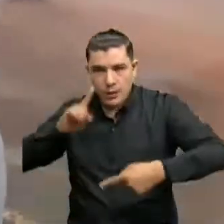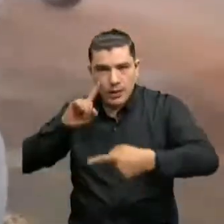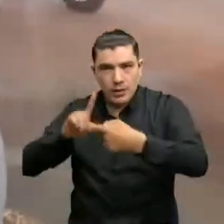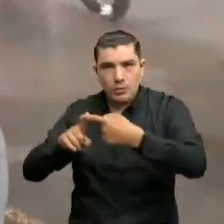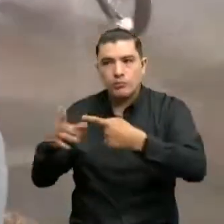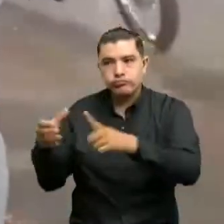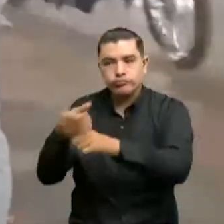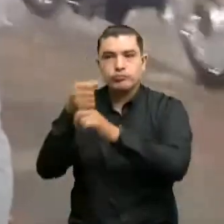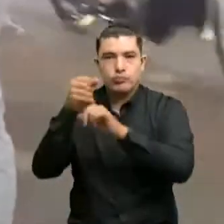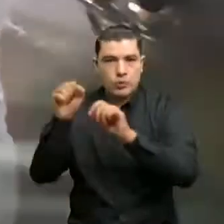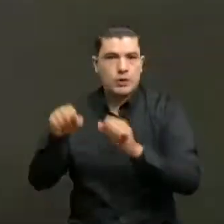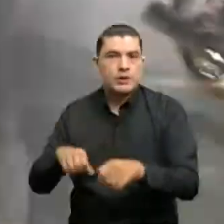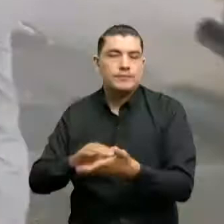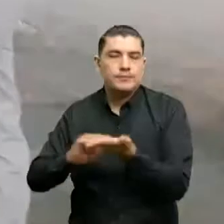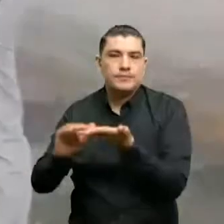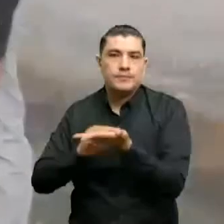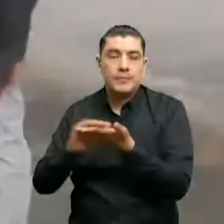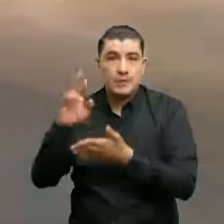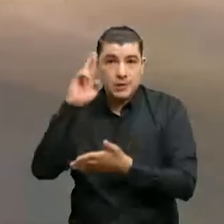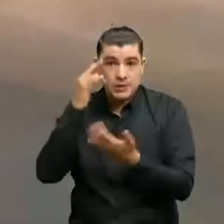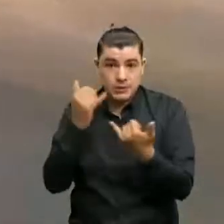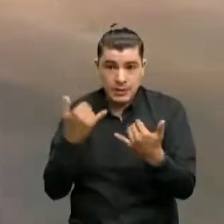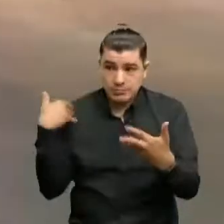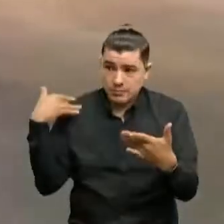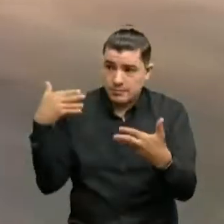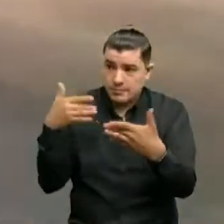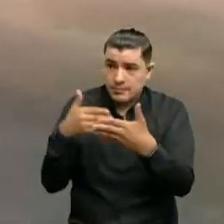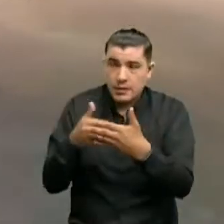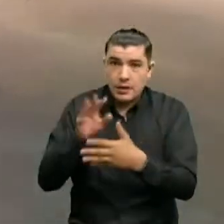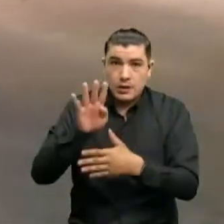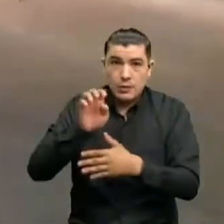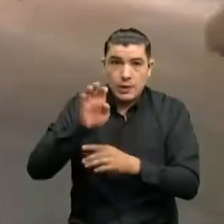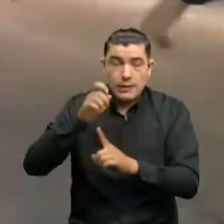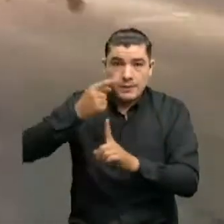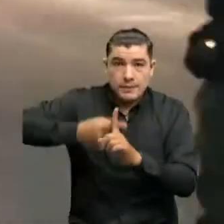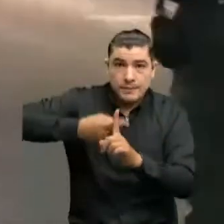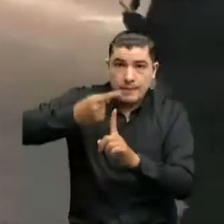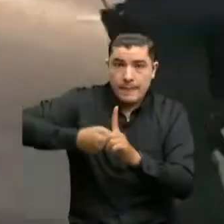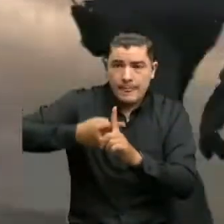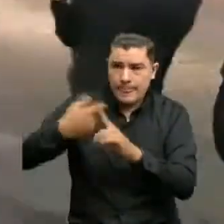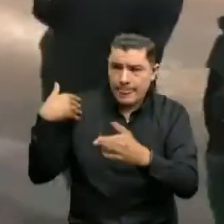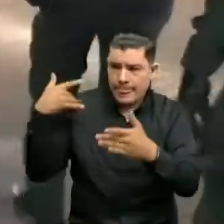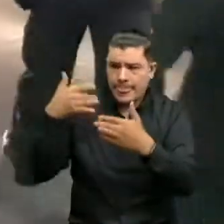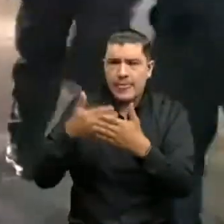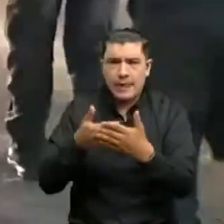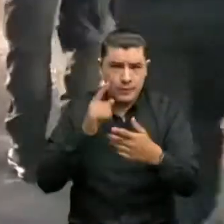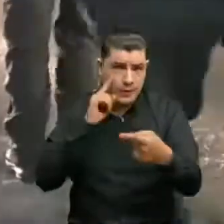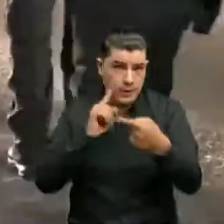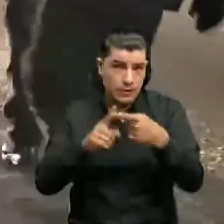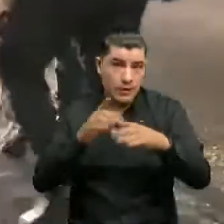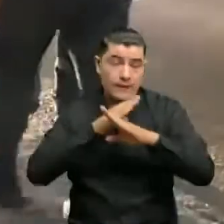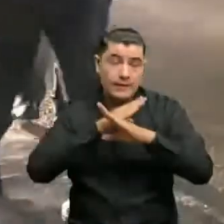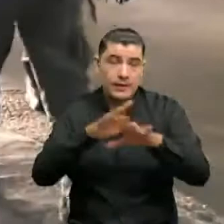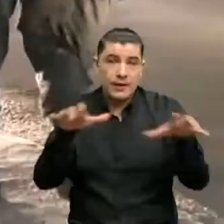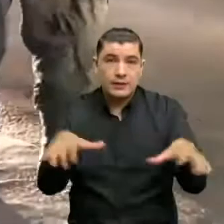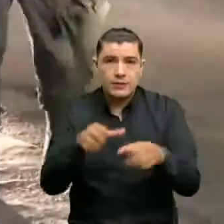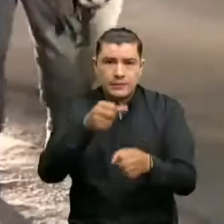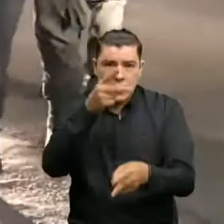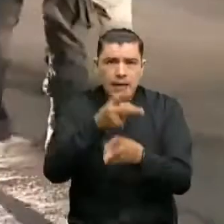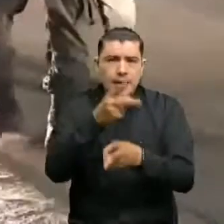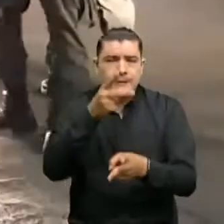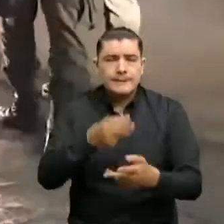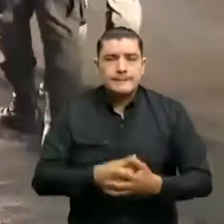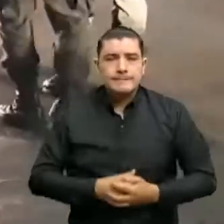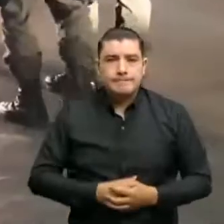importante que en el transcurso de este tiempo los nueve meses llevamos reducciones en los delitos que hay un aspecto